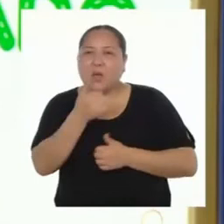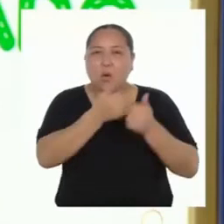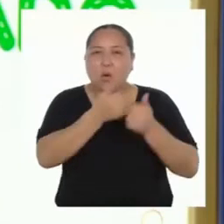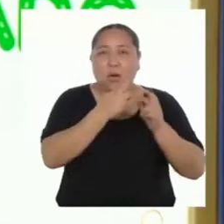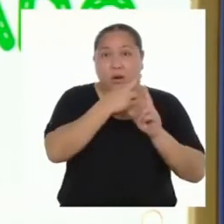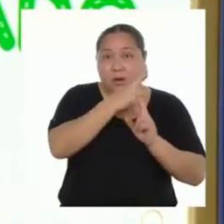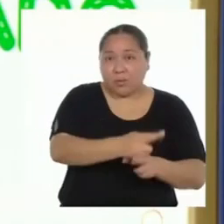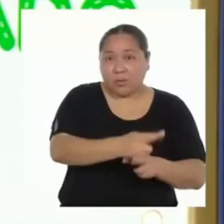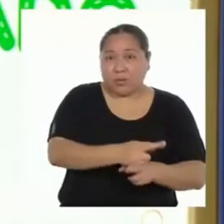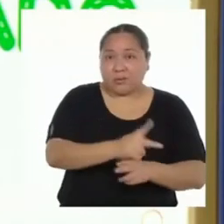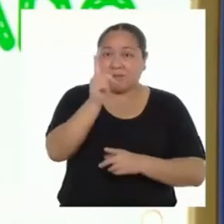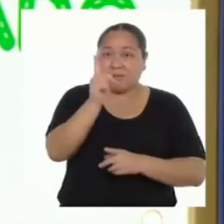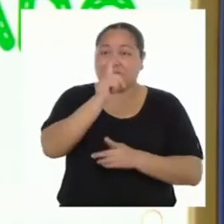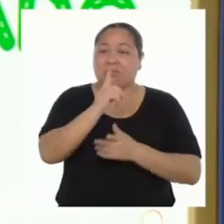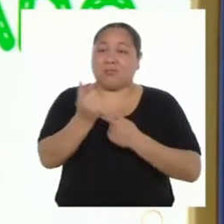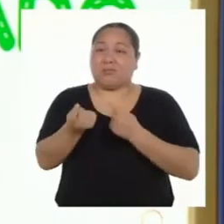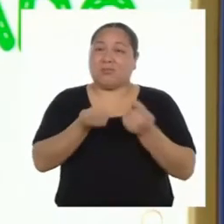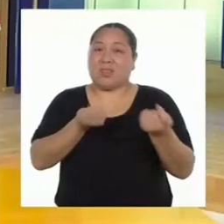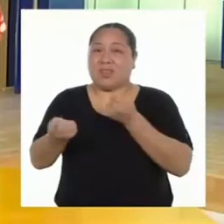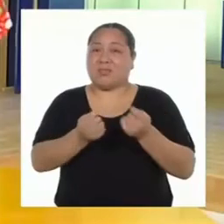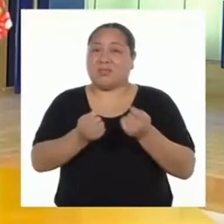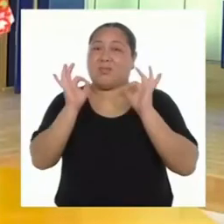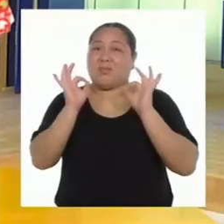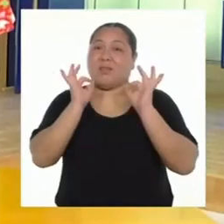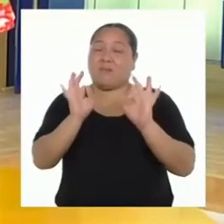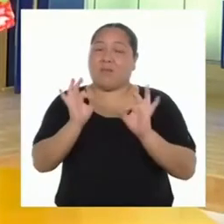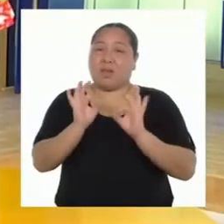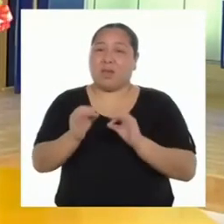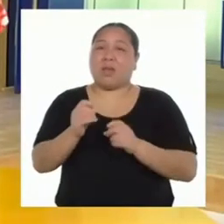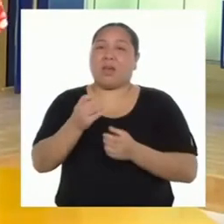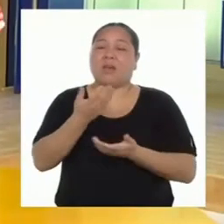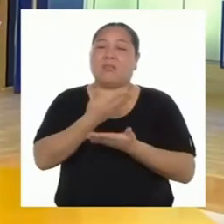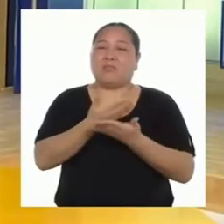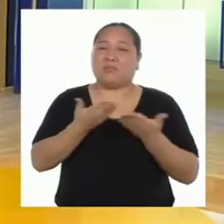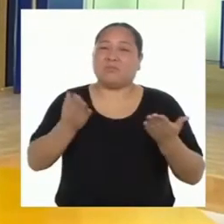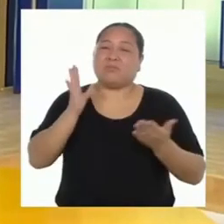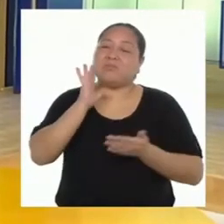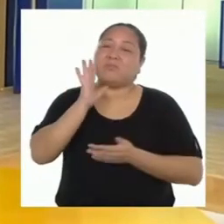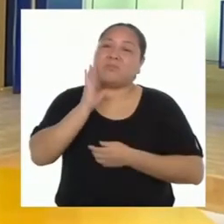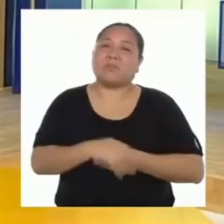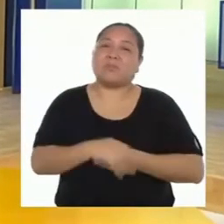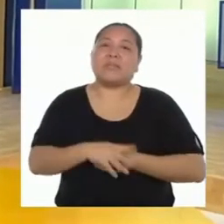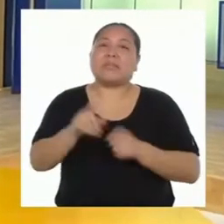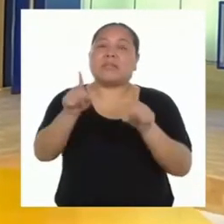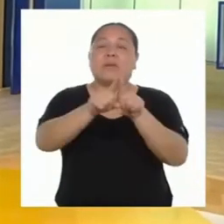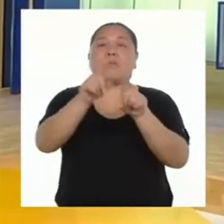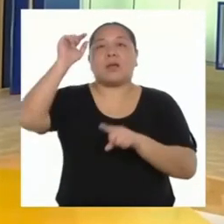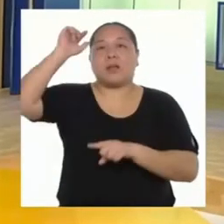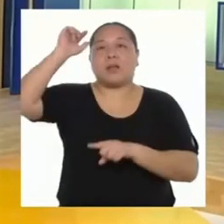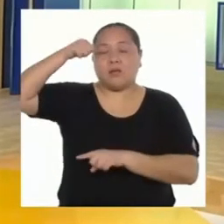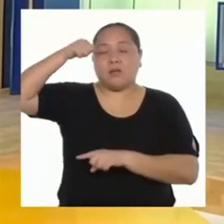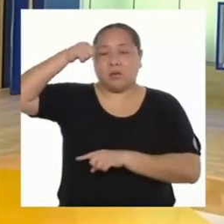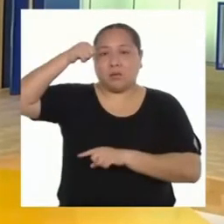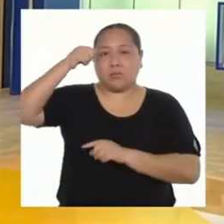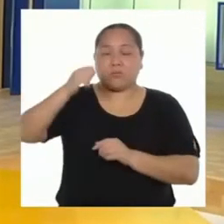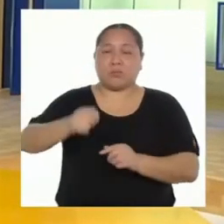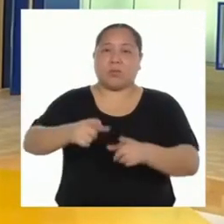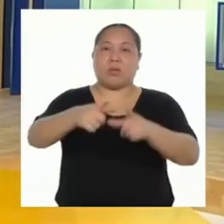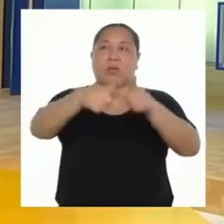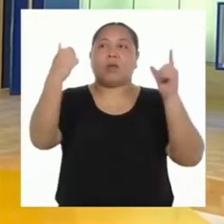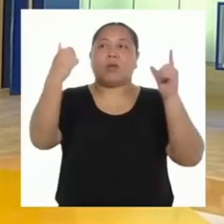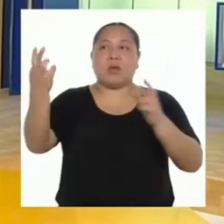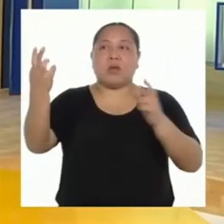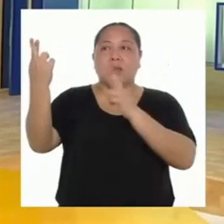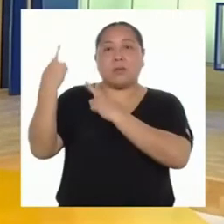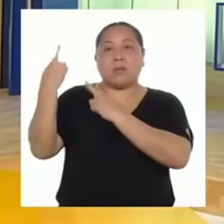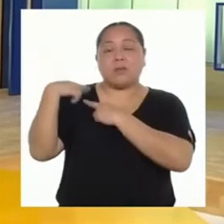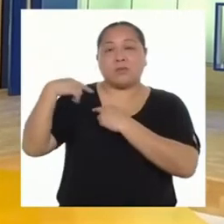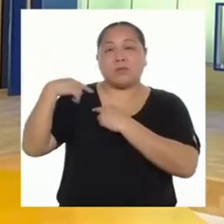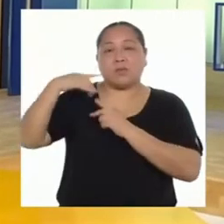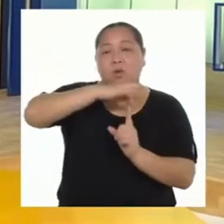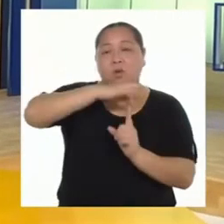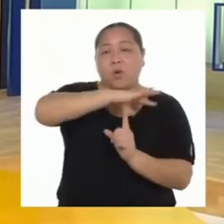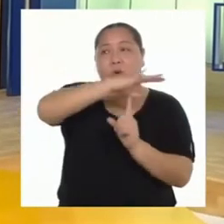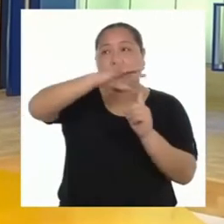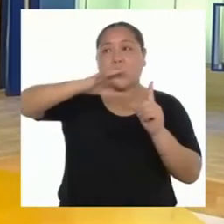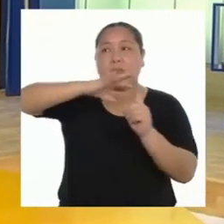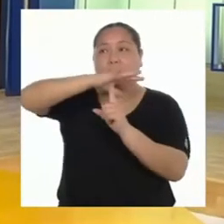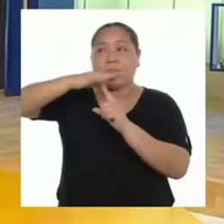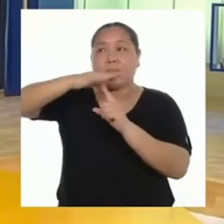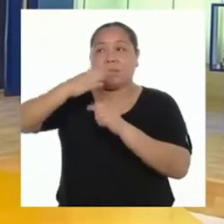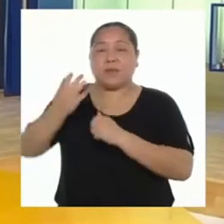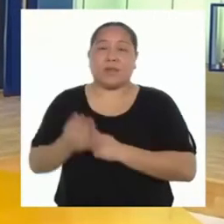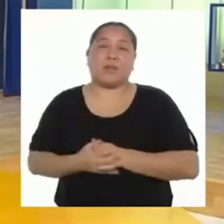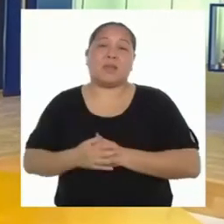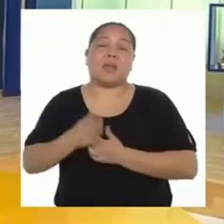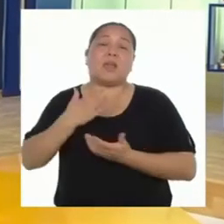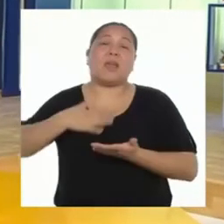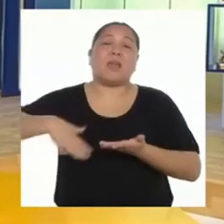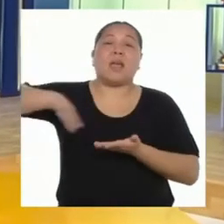inadecuado tratamiento de los residuos sólidos. Asimismo, hemos recordado que tenemos una gran responsabilidad con nuestro